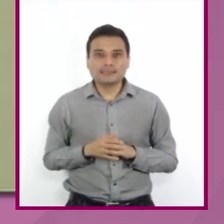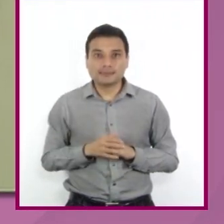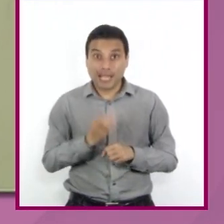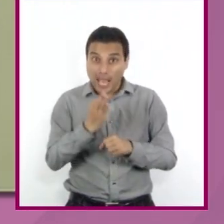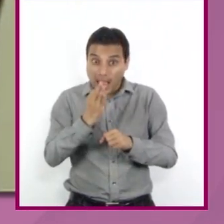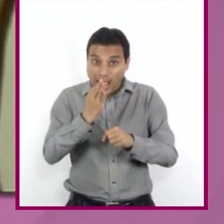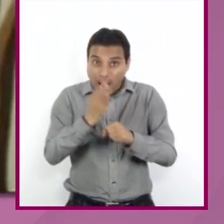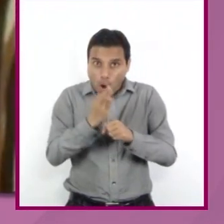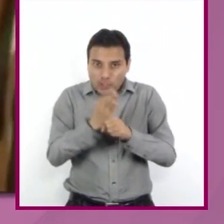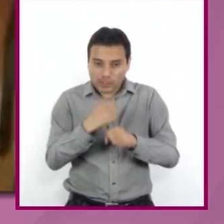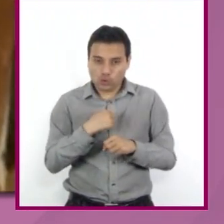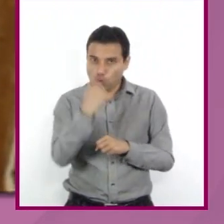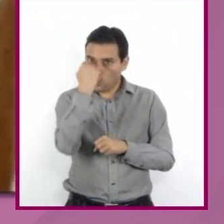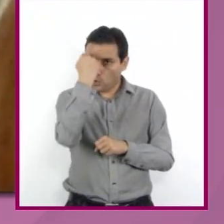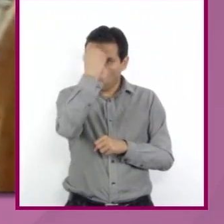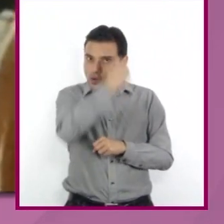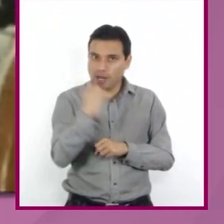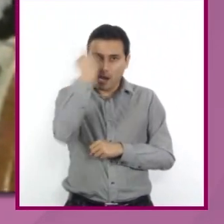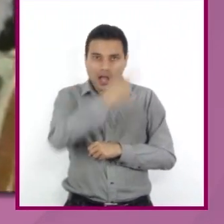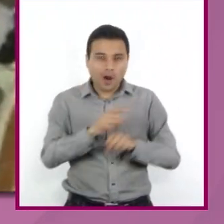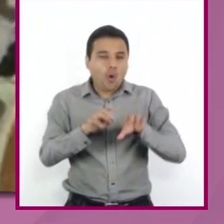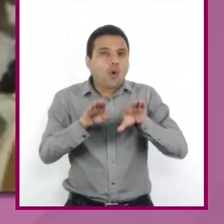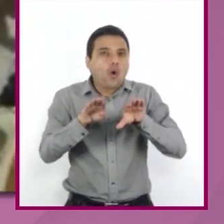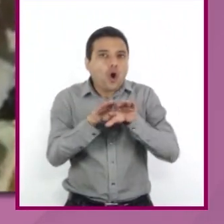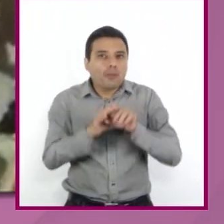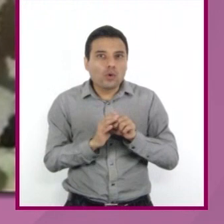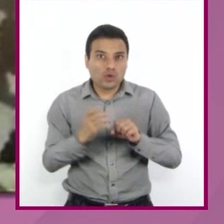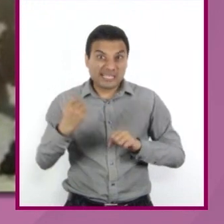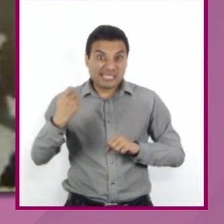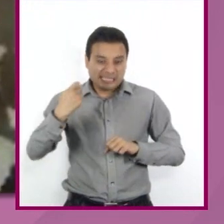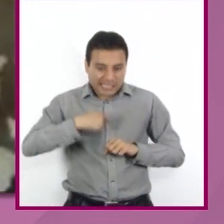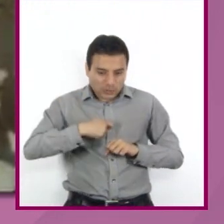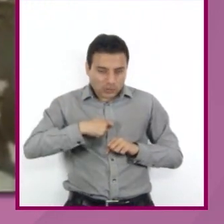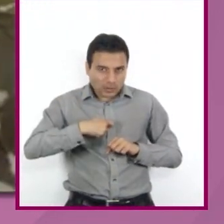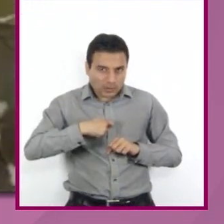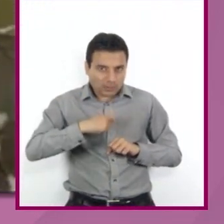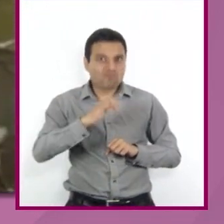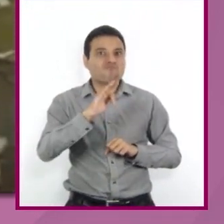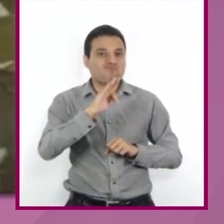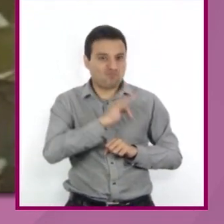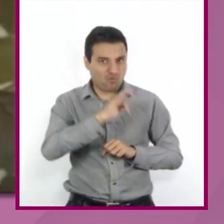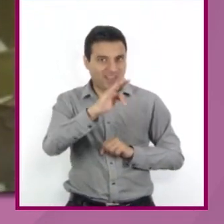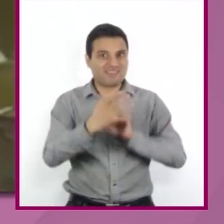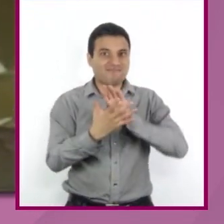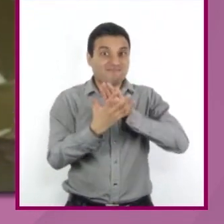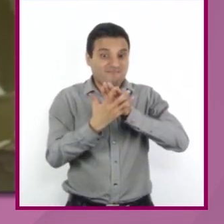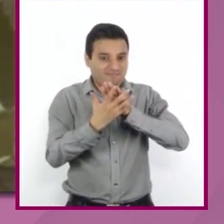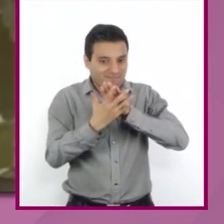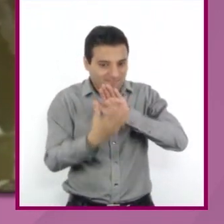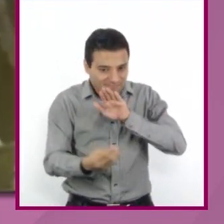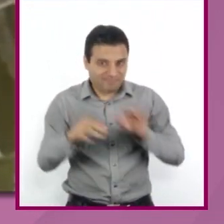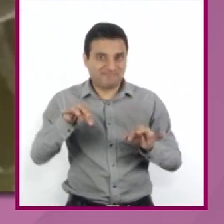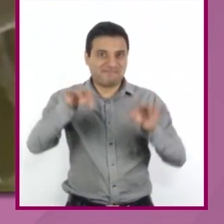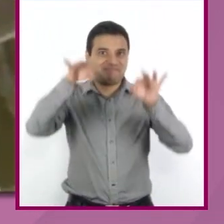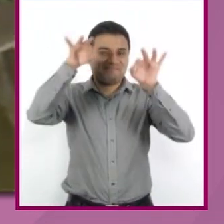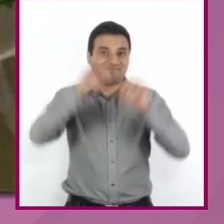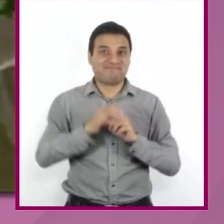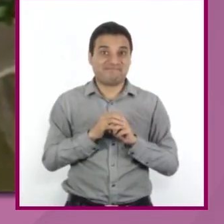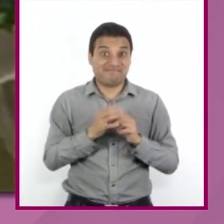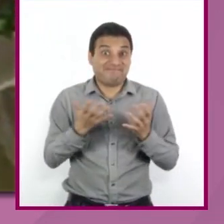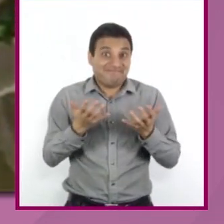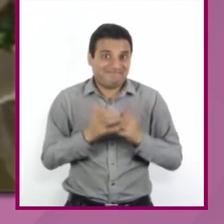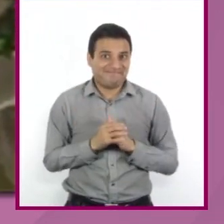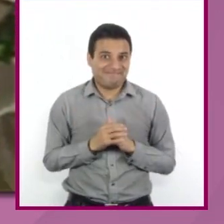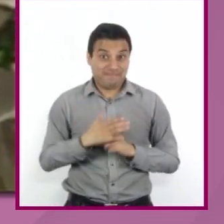presente, quiénes somos en este momento, dónde estamos parados. Y también es una manera de reflejar